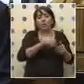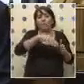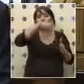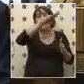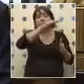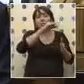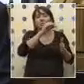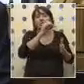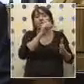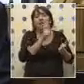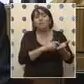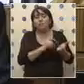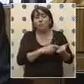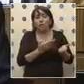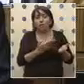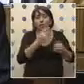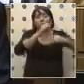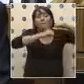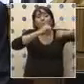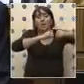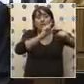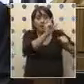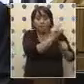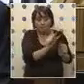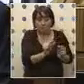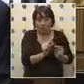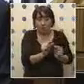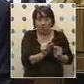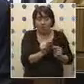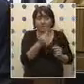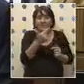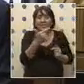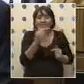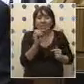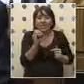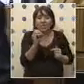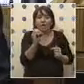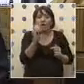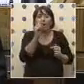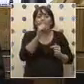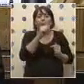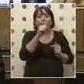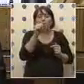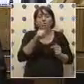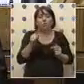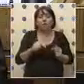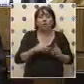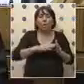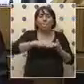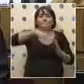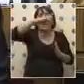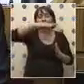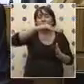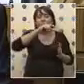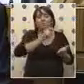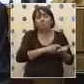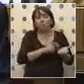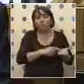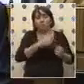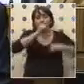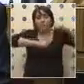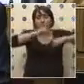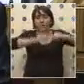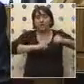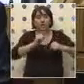mismos impuestos de rentabilidad, una empresa de menor tamaño podría llegar hasta pagar un 70% más de impuestos. Para las empresas que no tienen